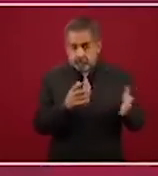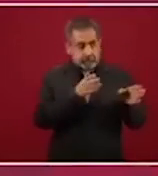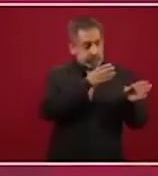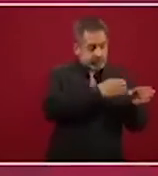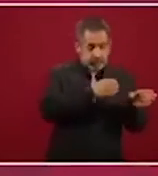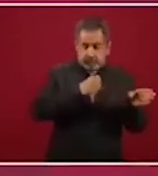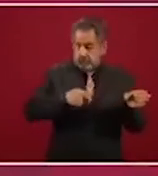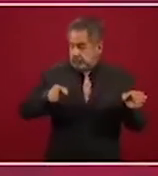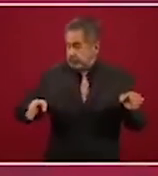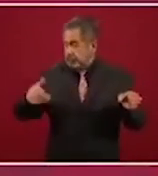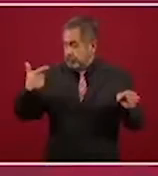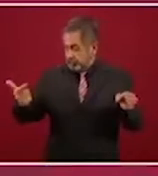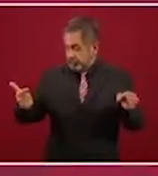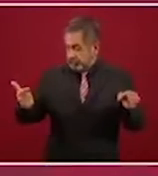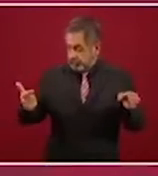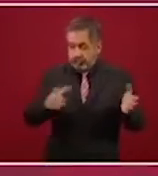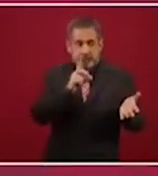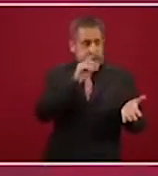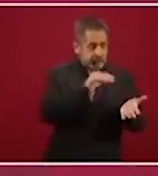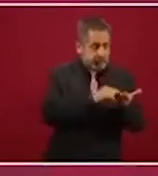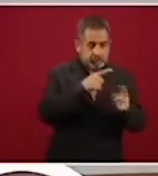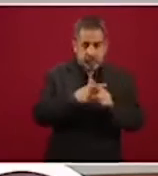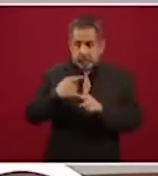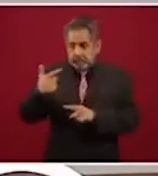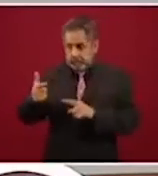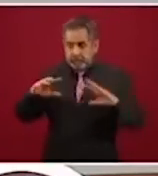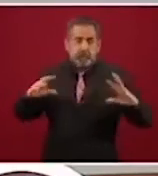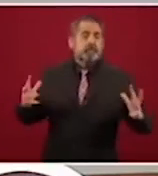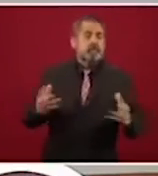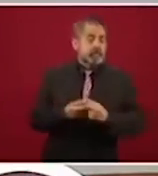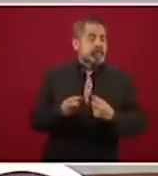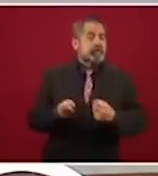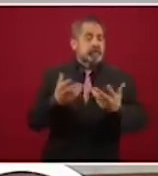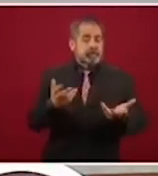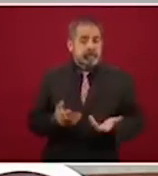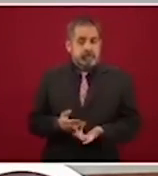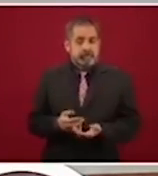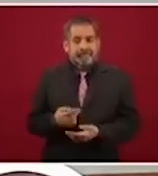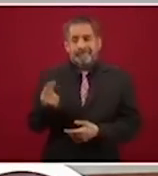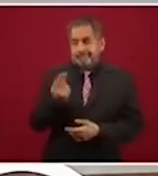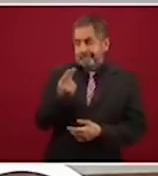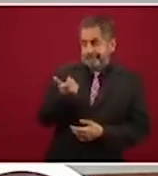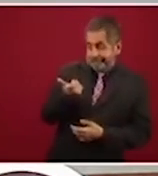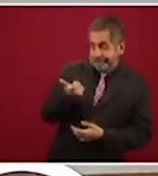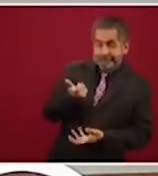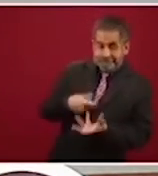Entonces, todo esto va a ayudar. Entonces, si no tenemos recursos,